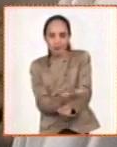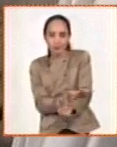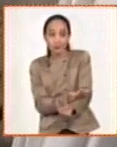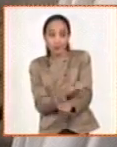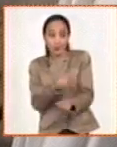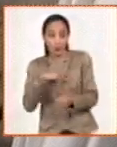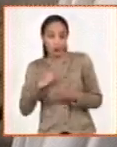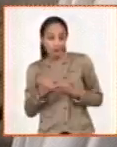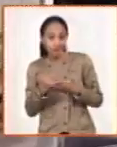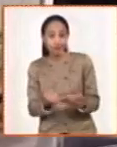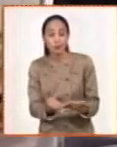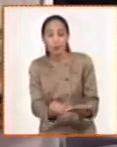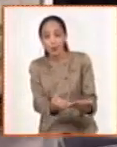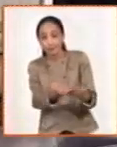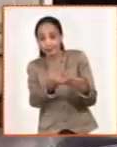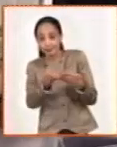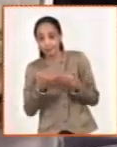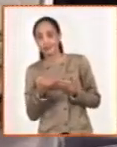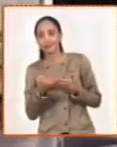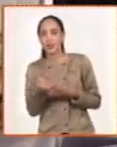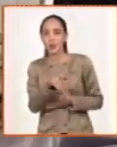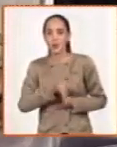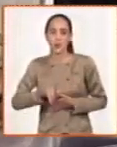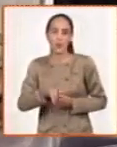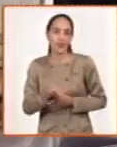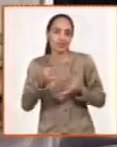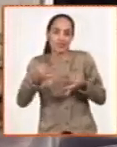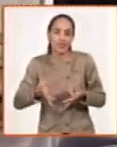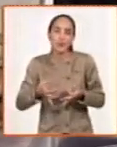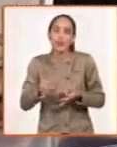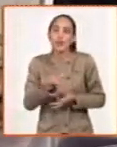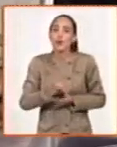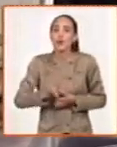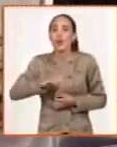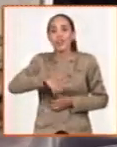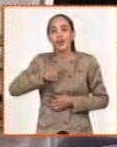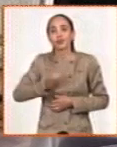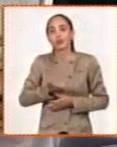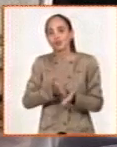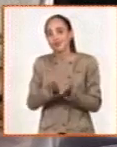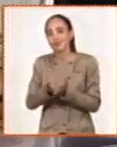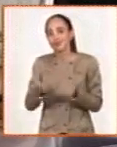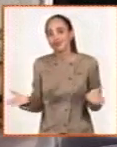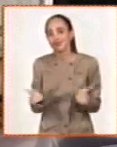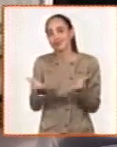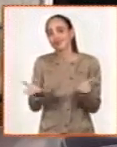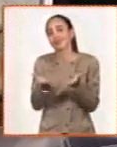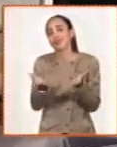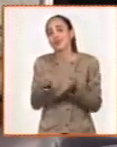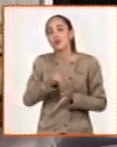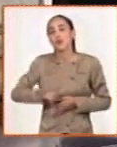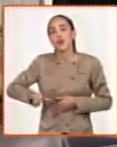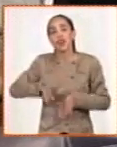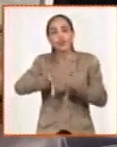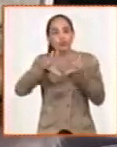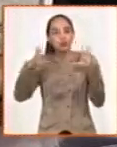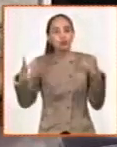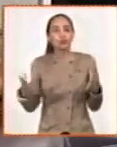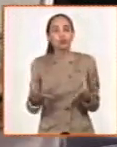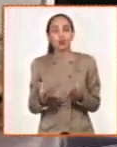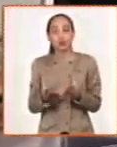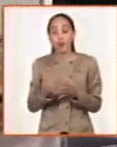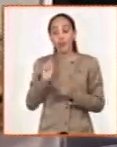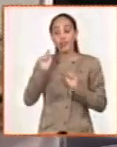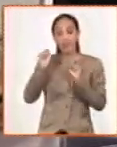también muchísimo. Es decir, es mantener viva una cultura, tratar de que todo lo que esté allí se siga